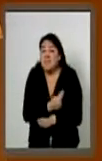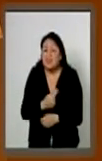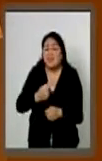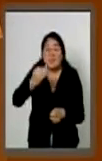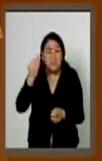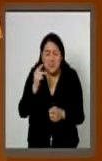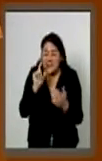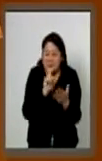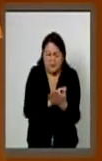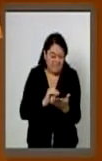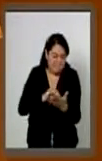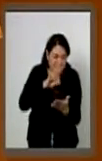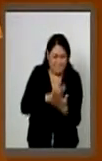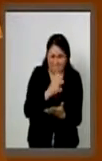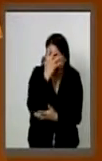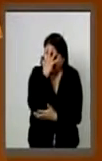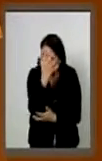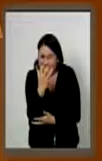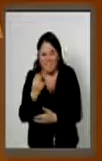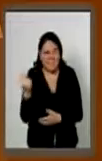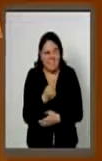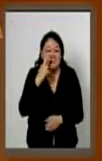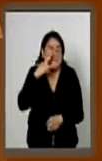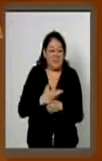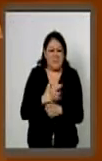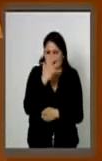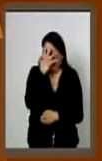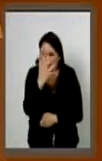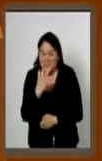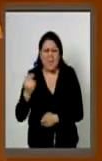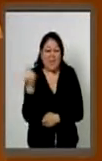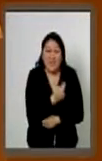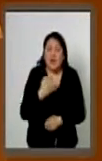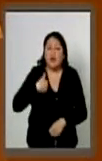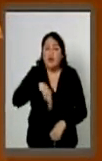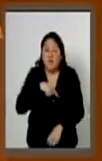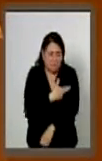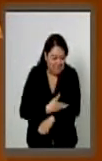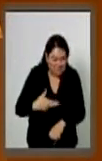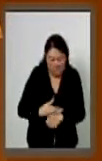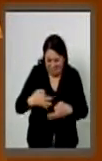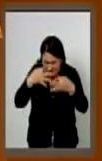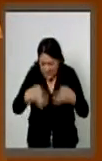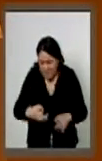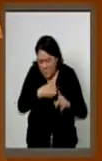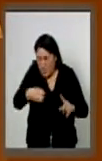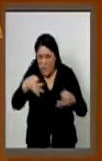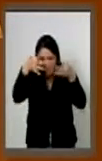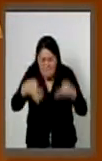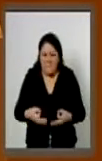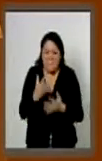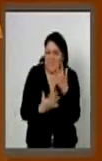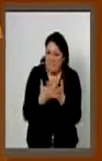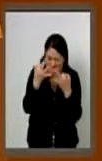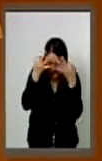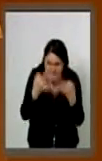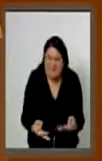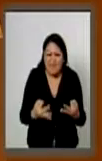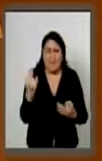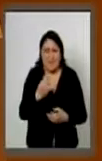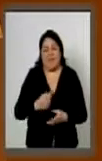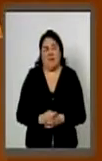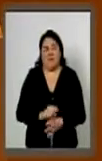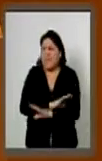Necesitamos legislar con responsabilidad. Necesitamos hacer las cosas como son, bien y a la primera.